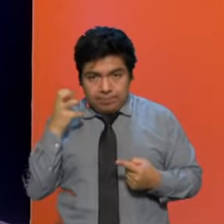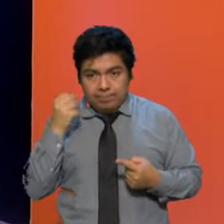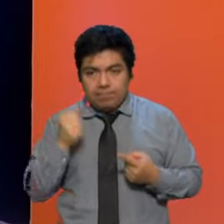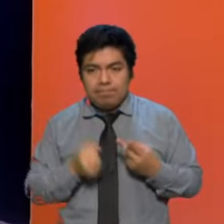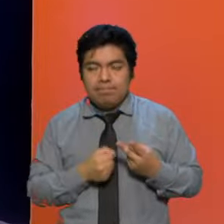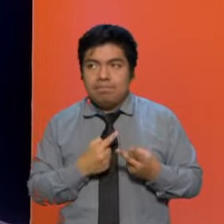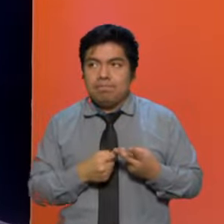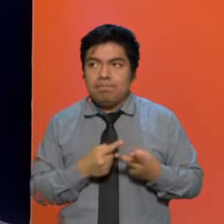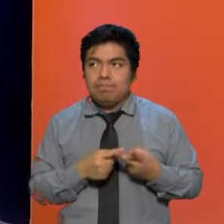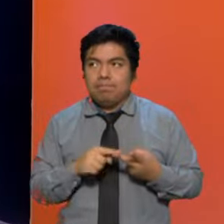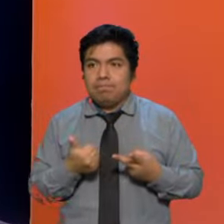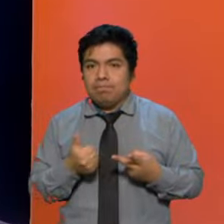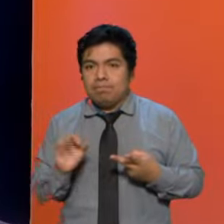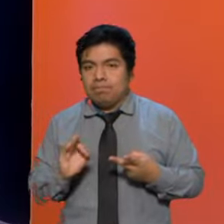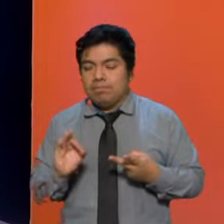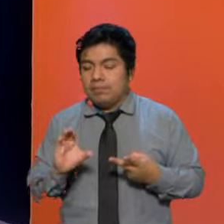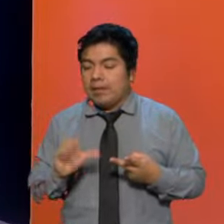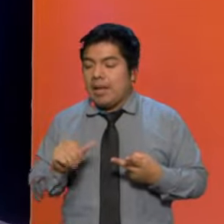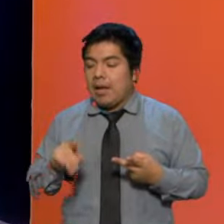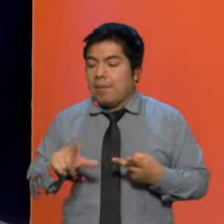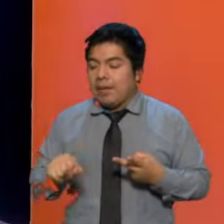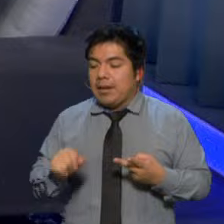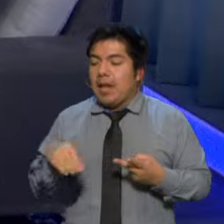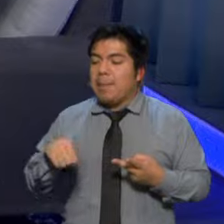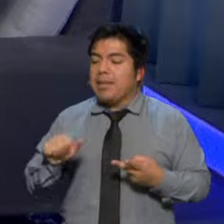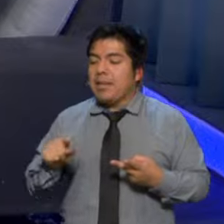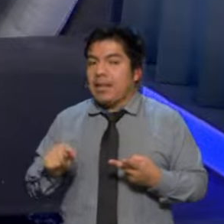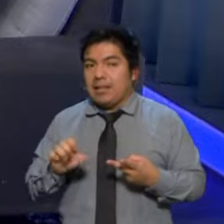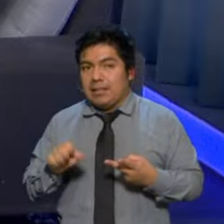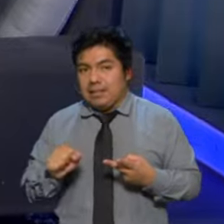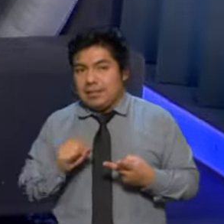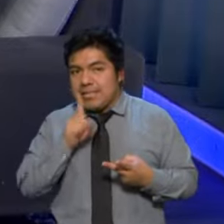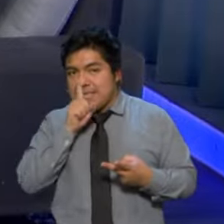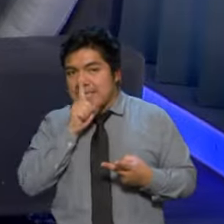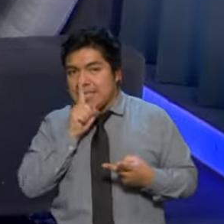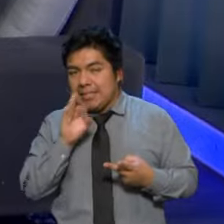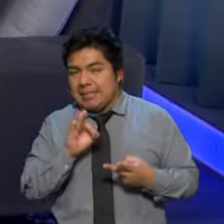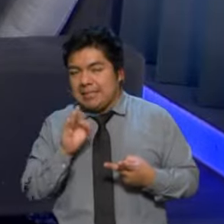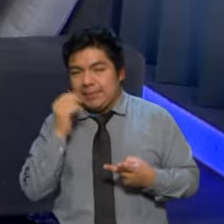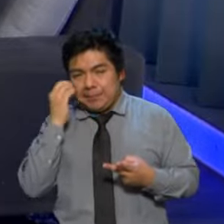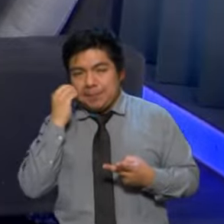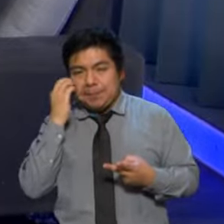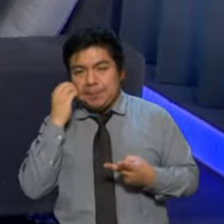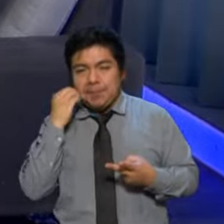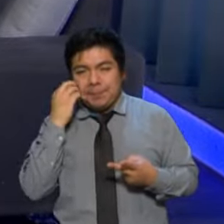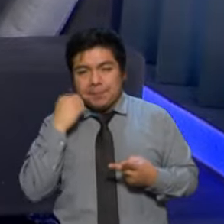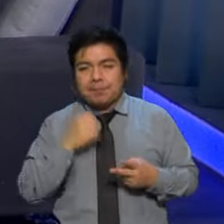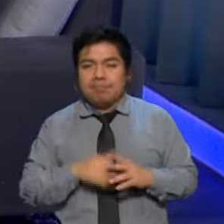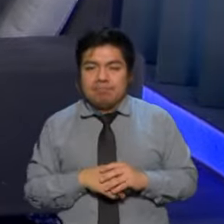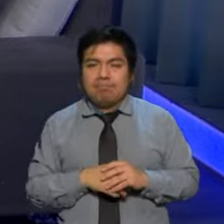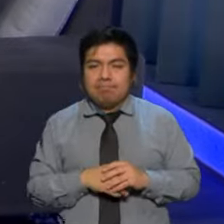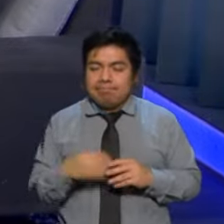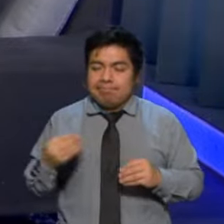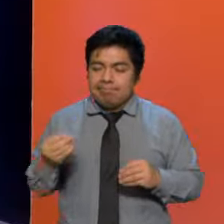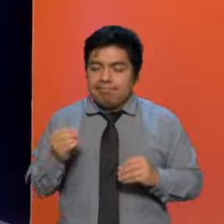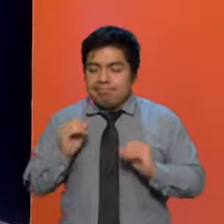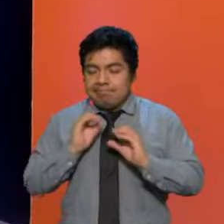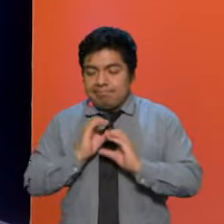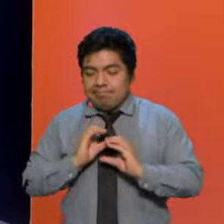pues otra muy... Una de Camila Mientes, yo creo. ¡Ándele! Bueno, es una canción que he cantado mucho,